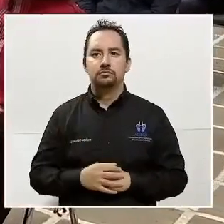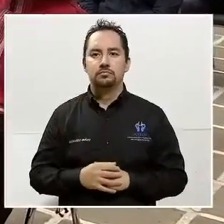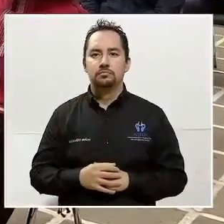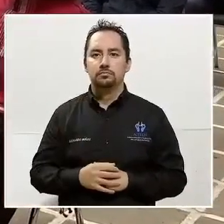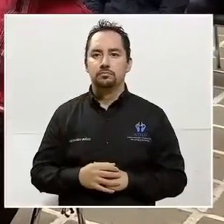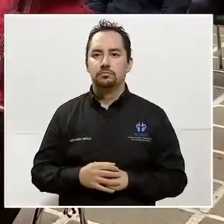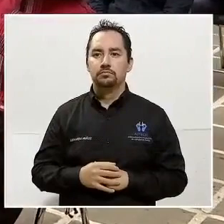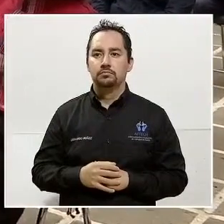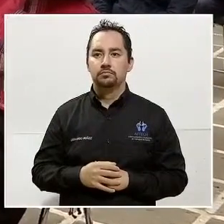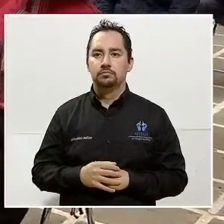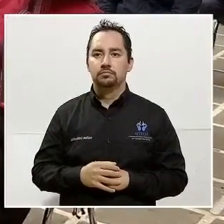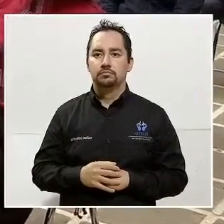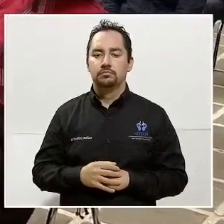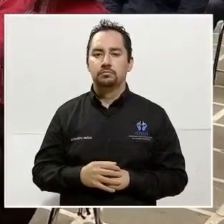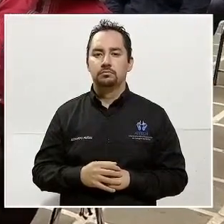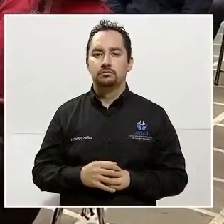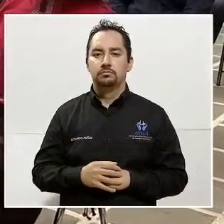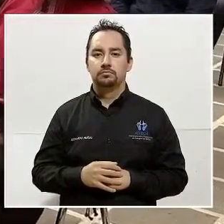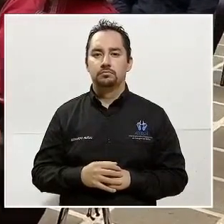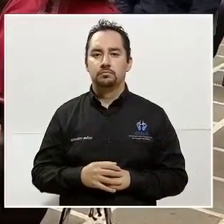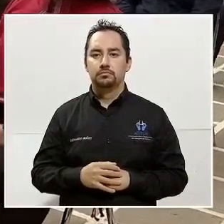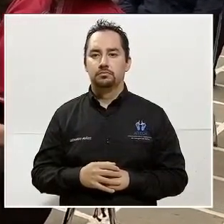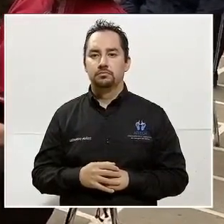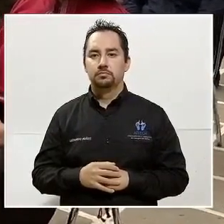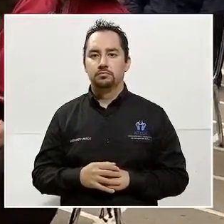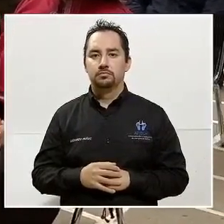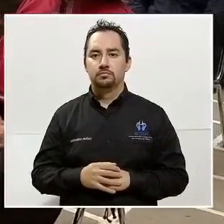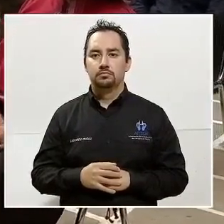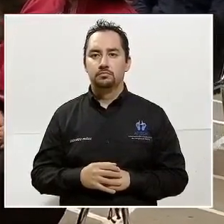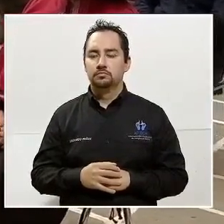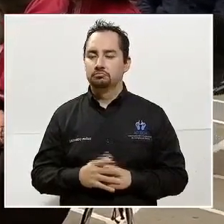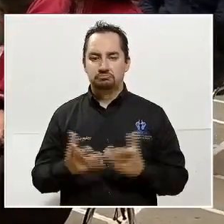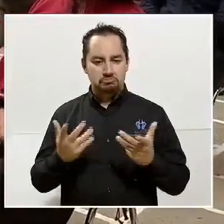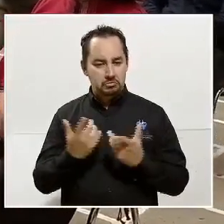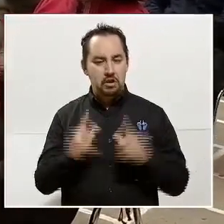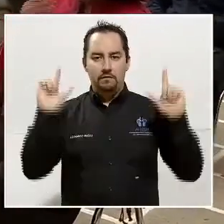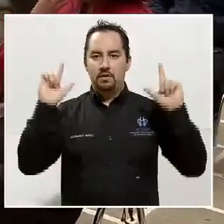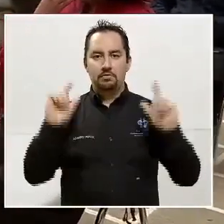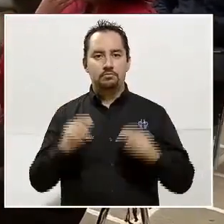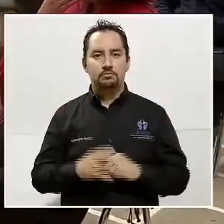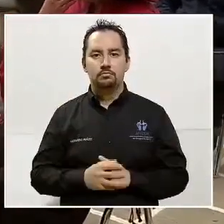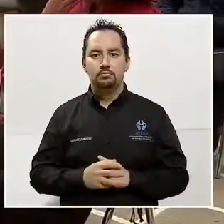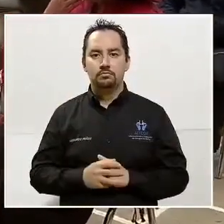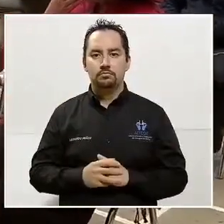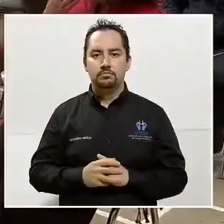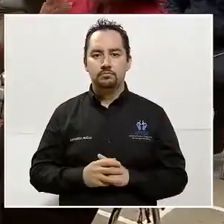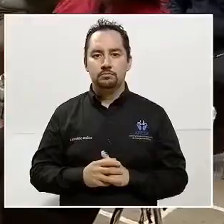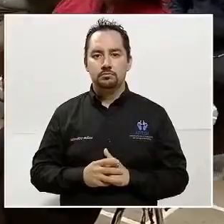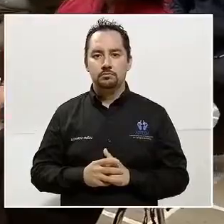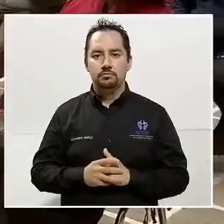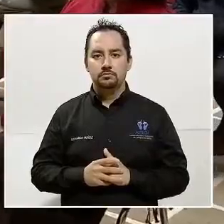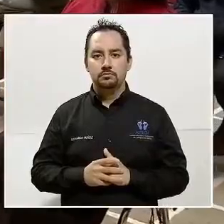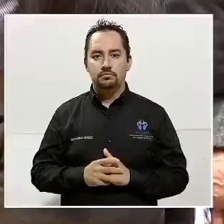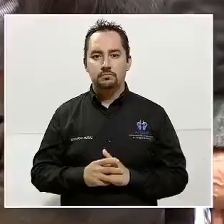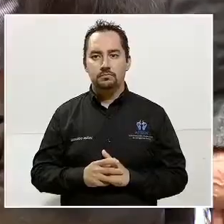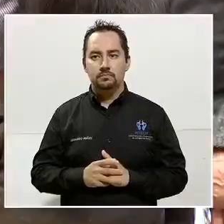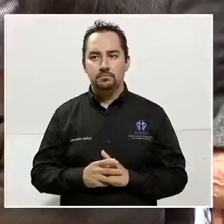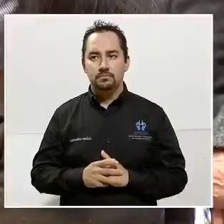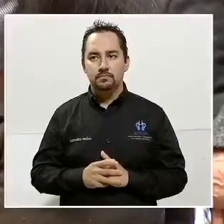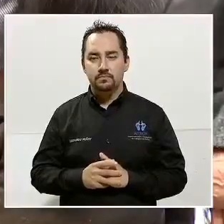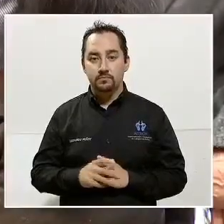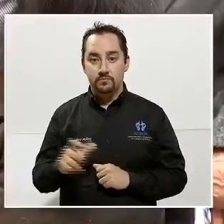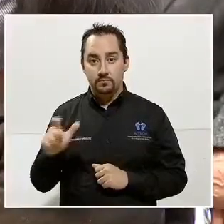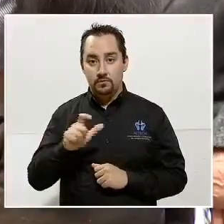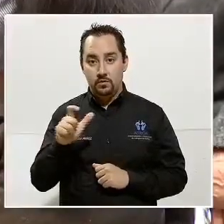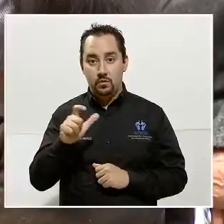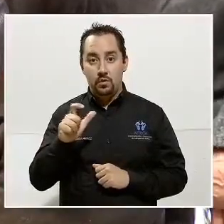sin límites, ¿sí?, para que lo tengan en cuenta. Lo mismo cuando terminemos,